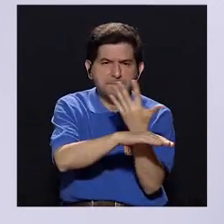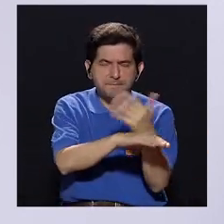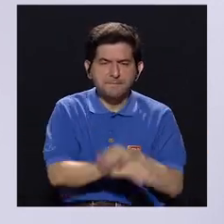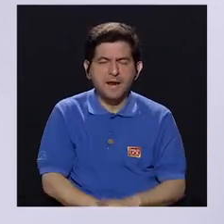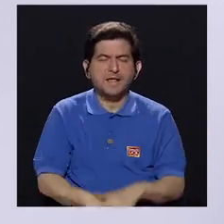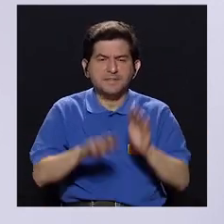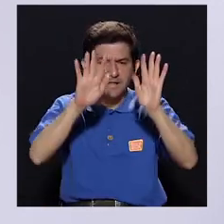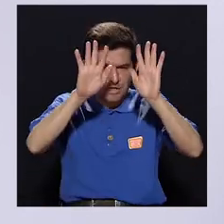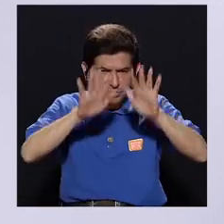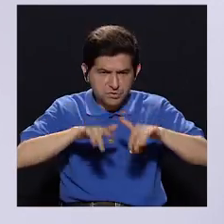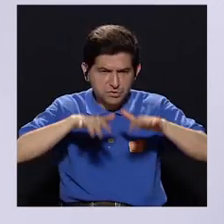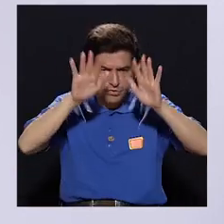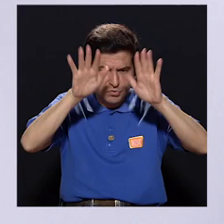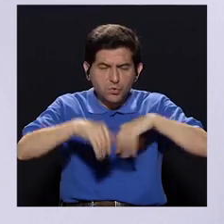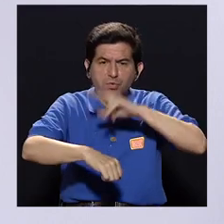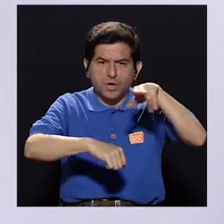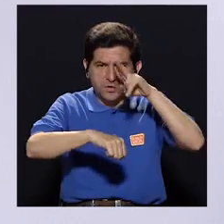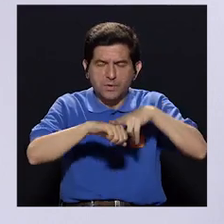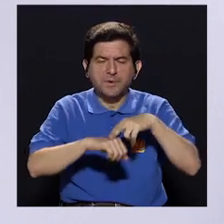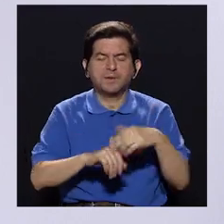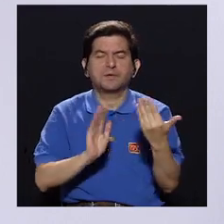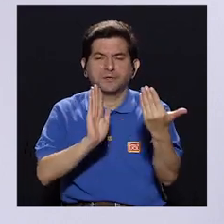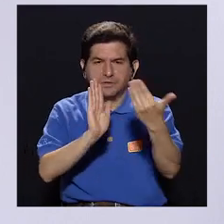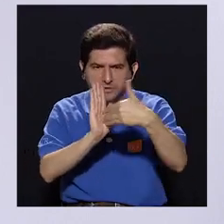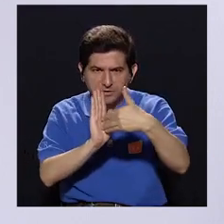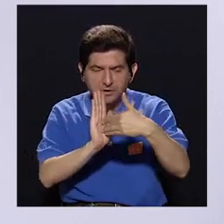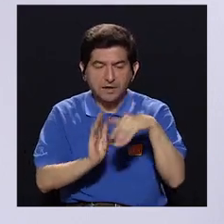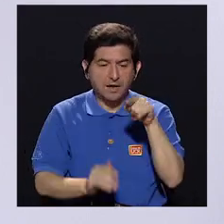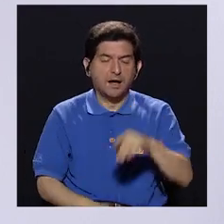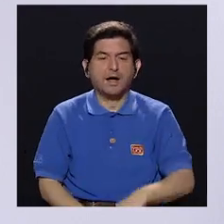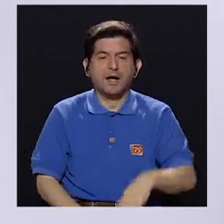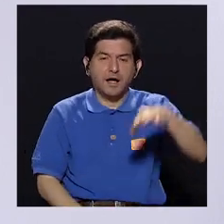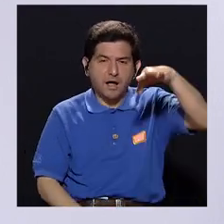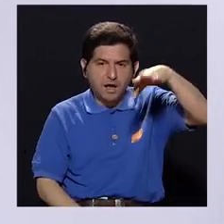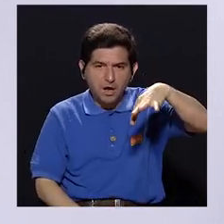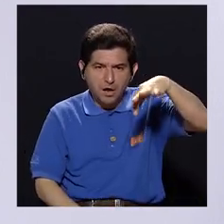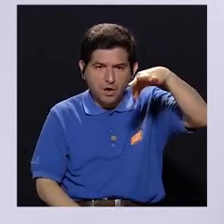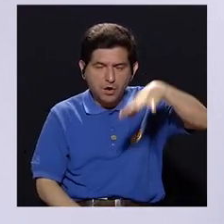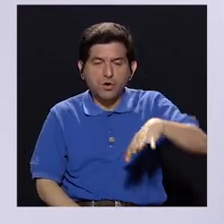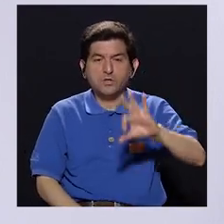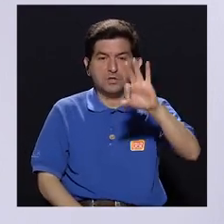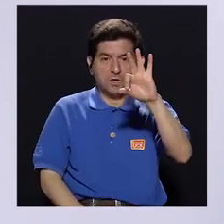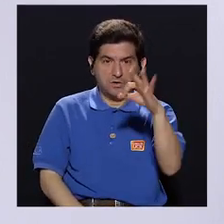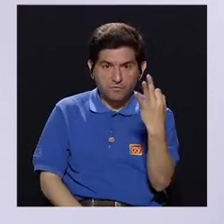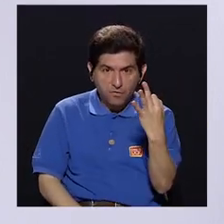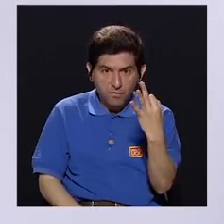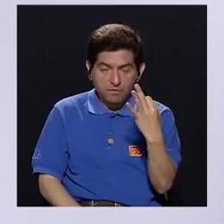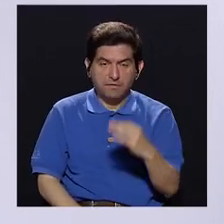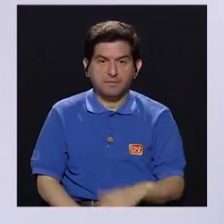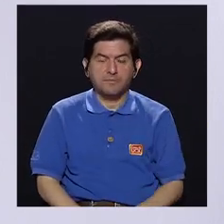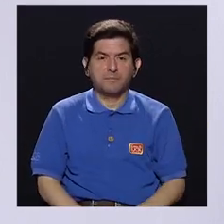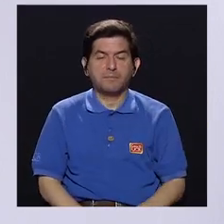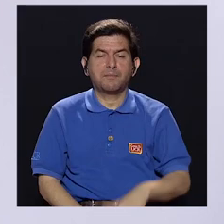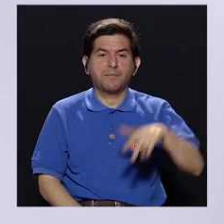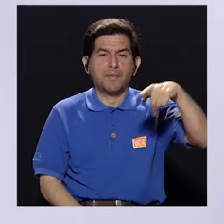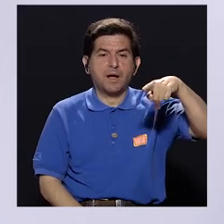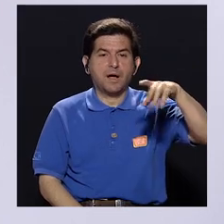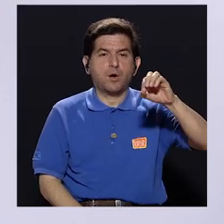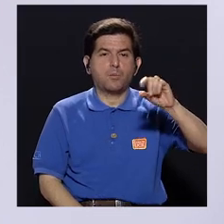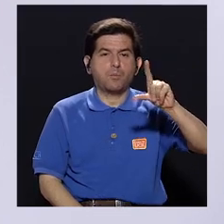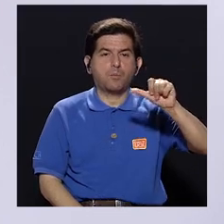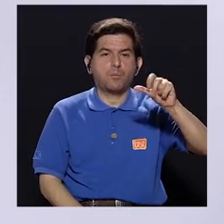que les caía lluvia con frecuencia eh estas gotas caían de cierta manera que hacían que el polen de esa